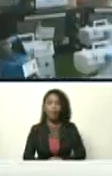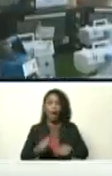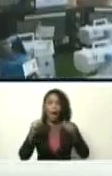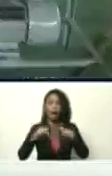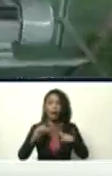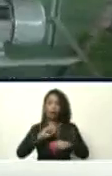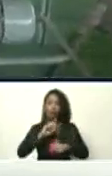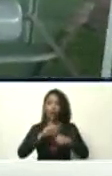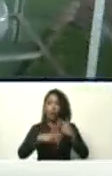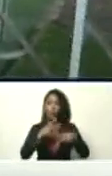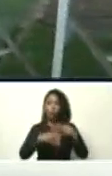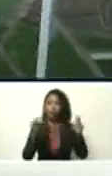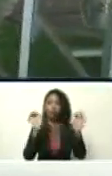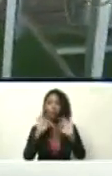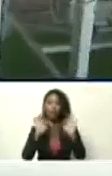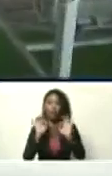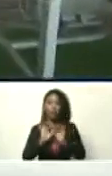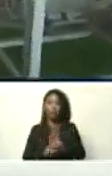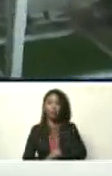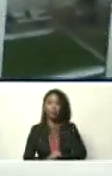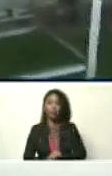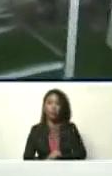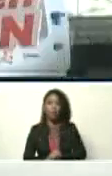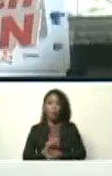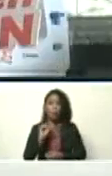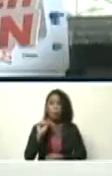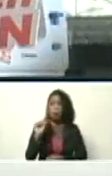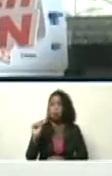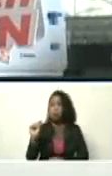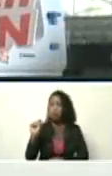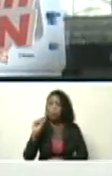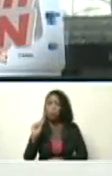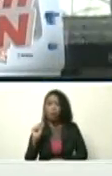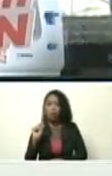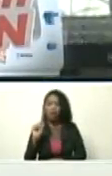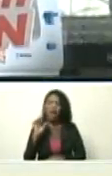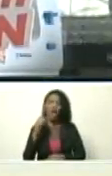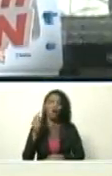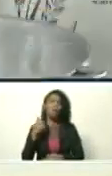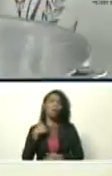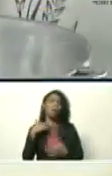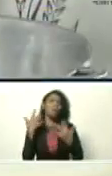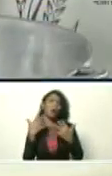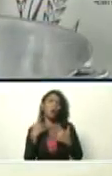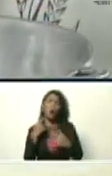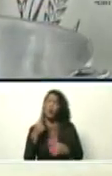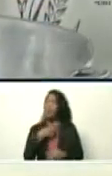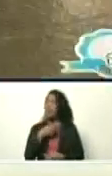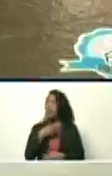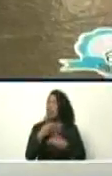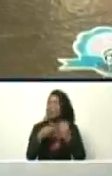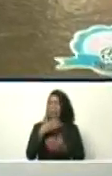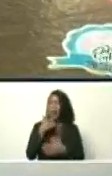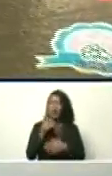se produce pichache. Pichachito, ahí mire el pichachito, le hice con mis manos. Ay, no pude hacer nada mejor, no. Aquí